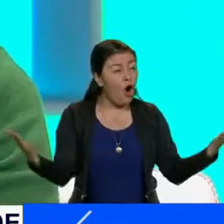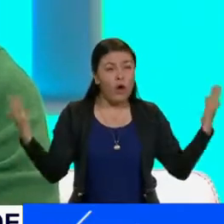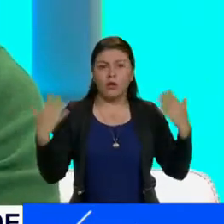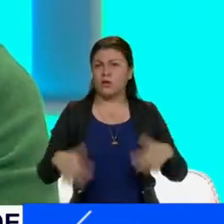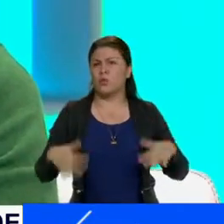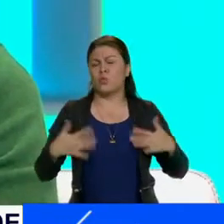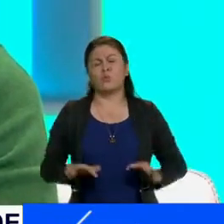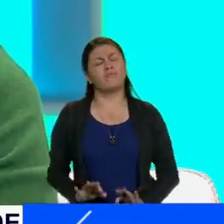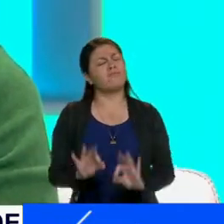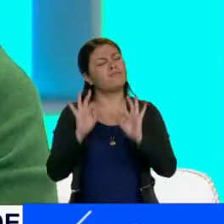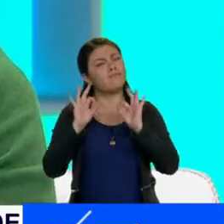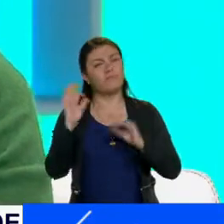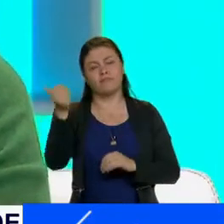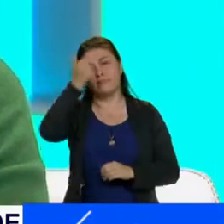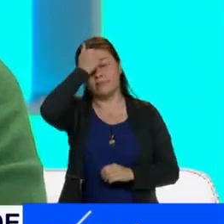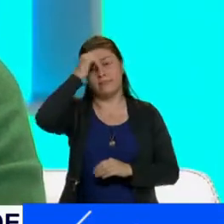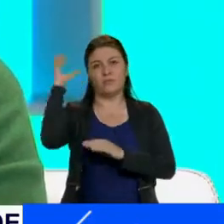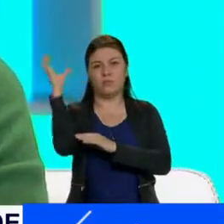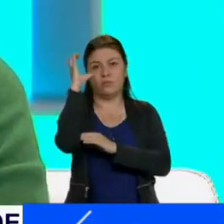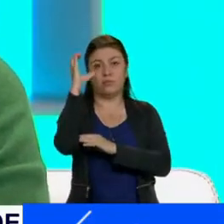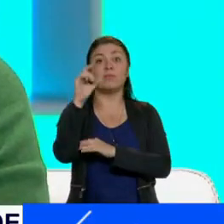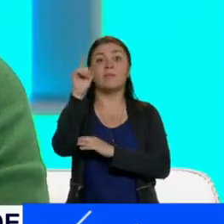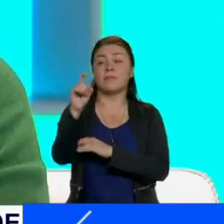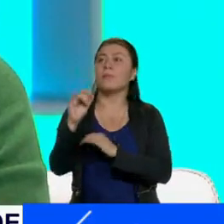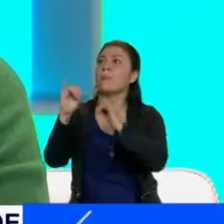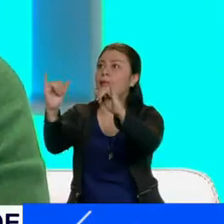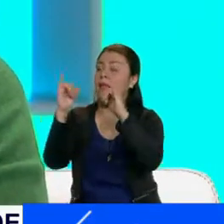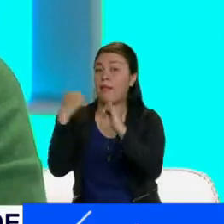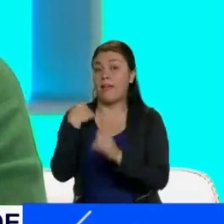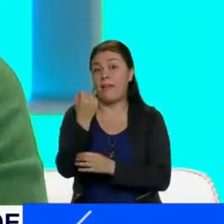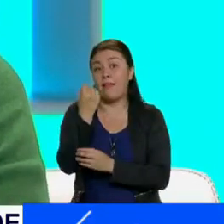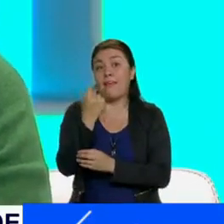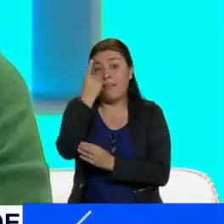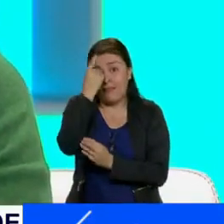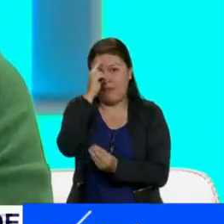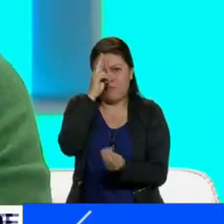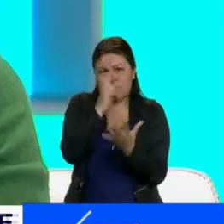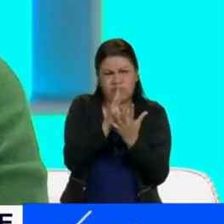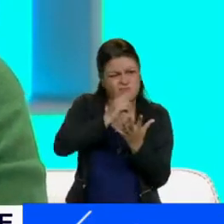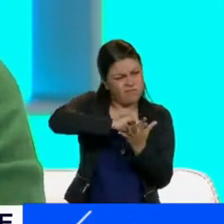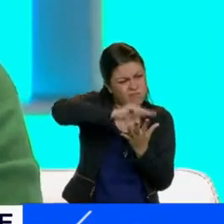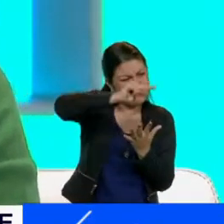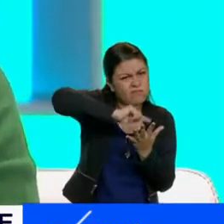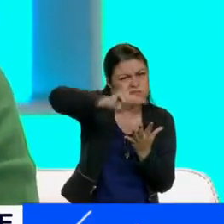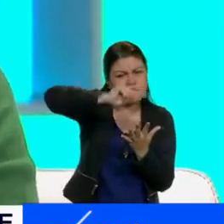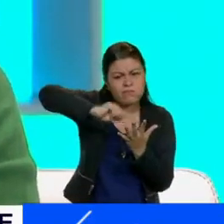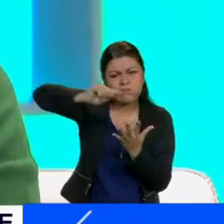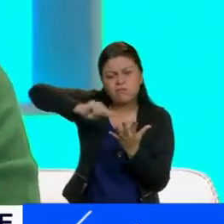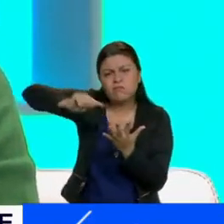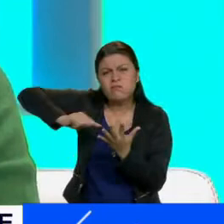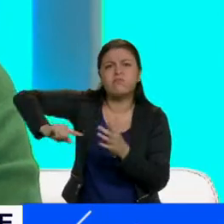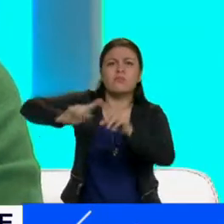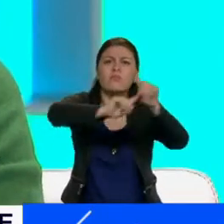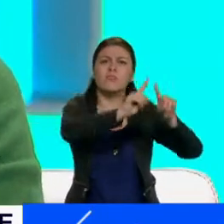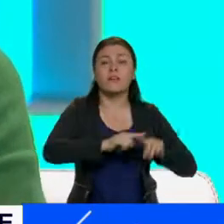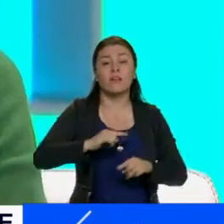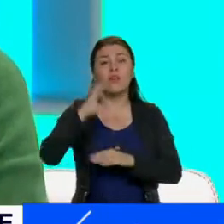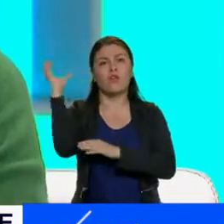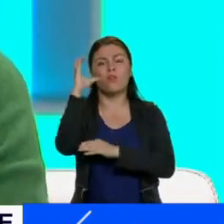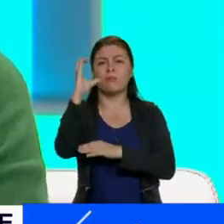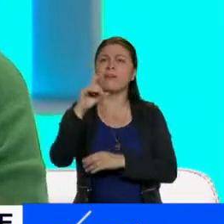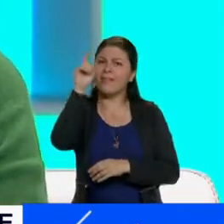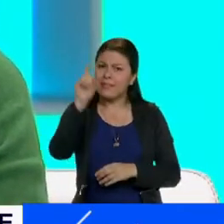Colombia. Entonces, identificarnos con esa biodiversidad, identificarnos con esa variabilidad que tiene este país es muy importante